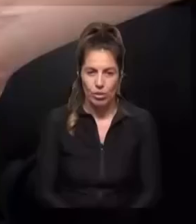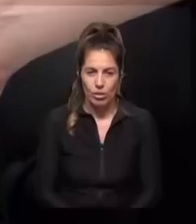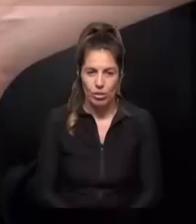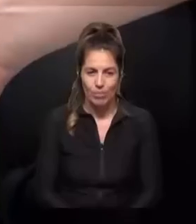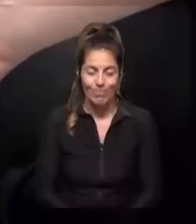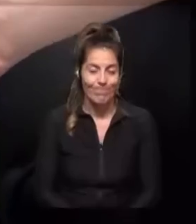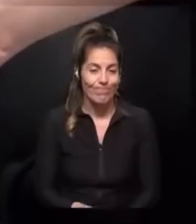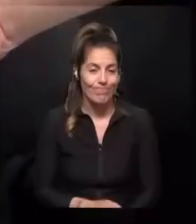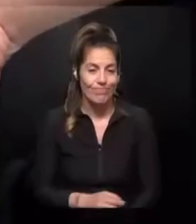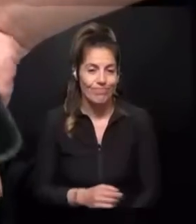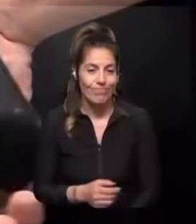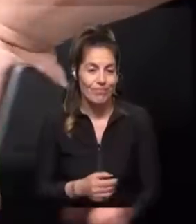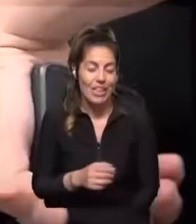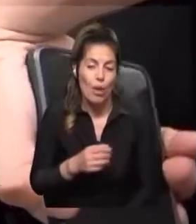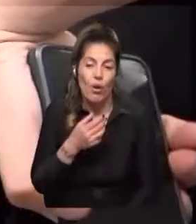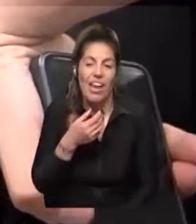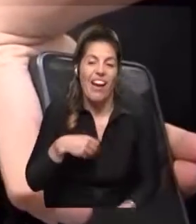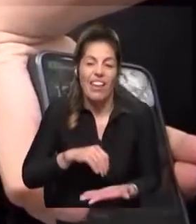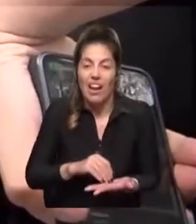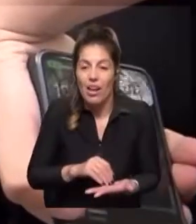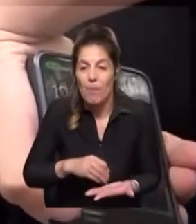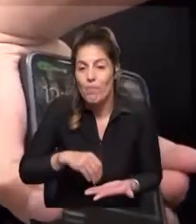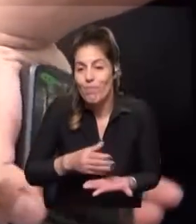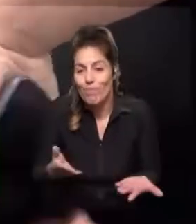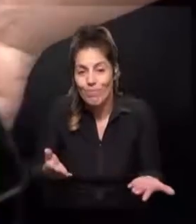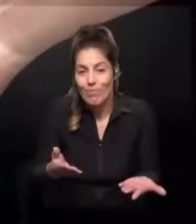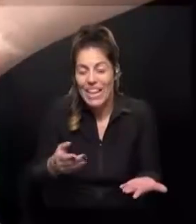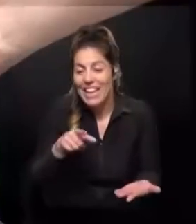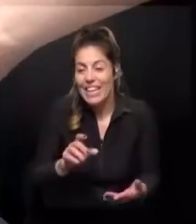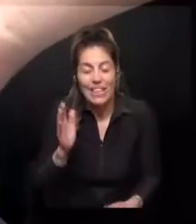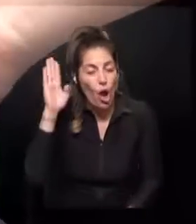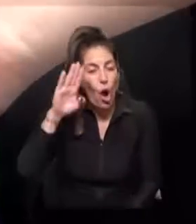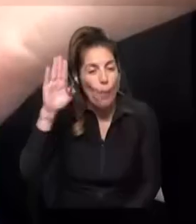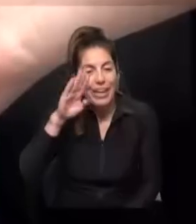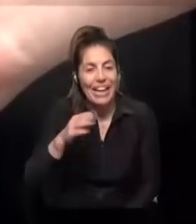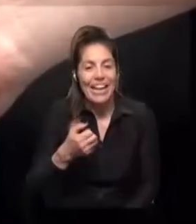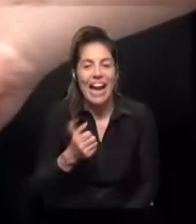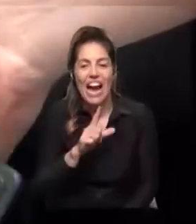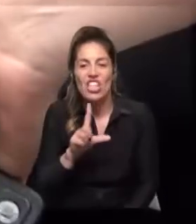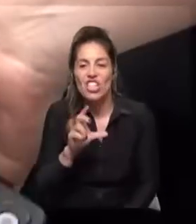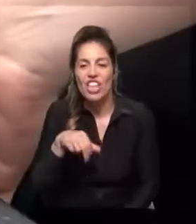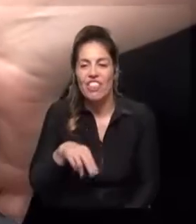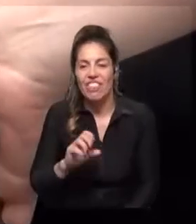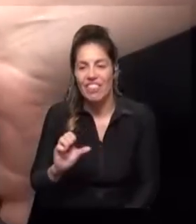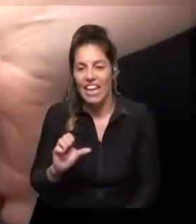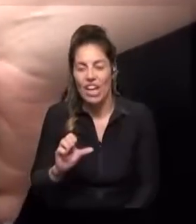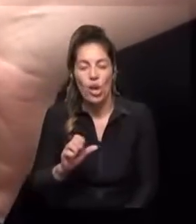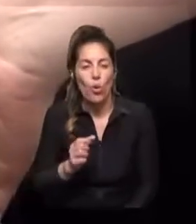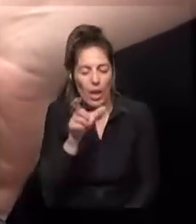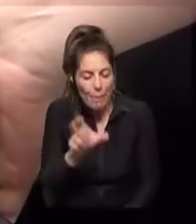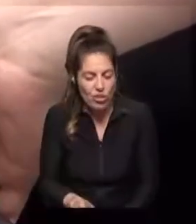qué voy a decir más de lo que se ha dicho acá no en este homenaje a Salvador Allende un hombre bueno